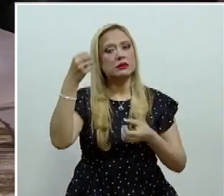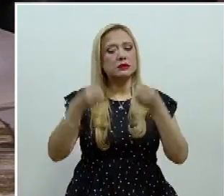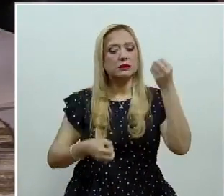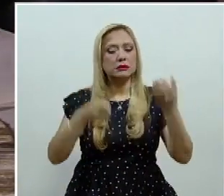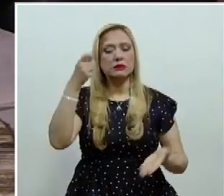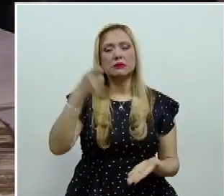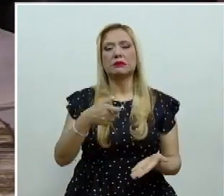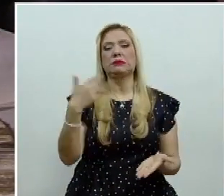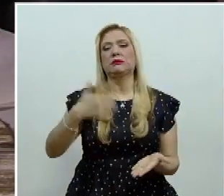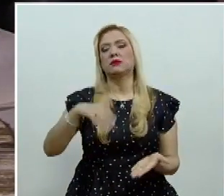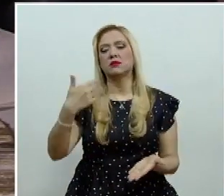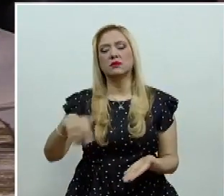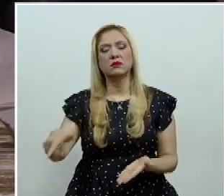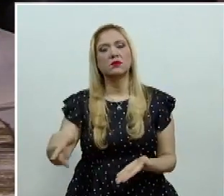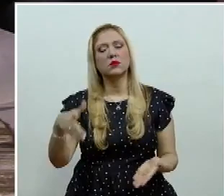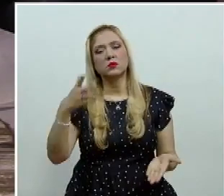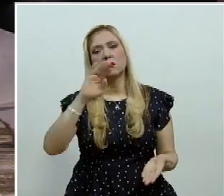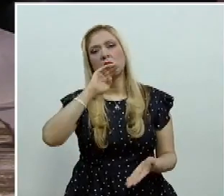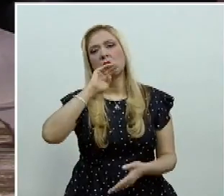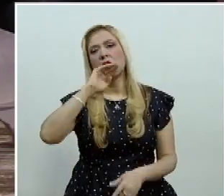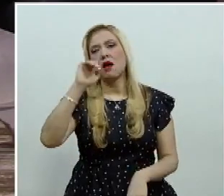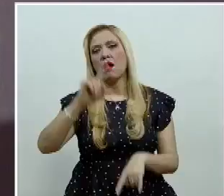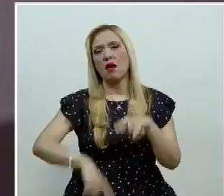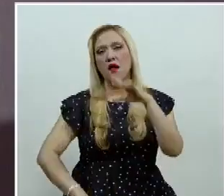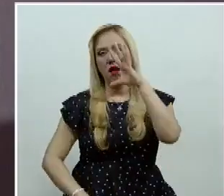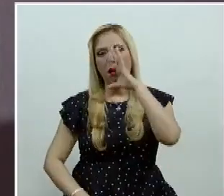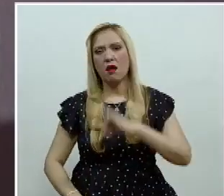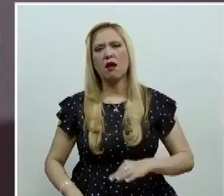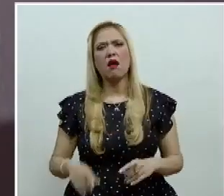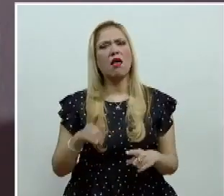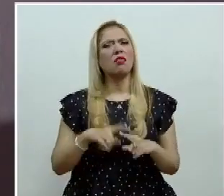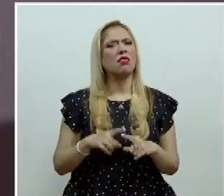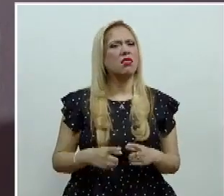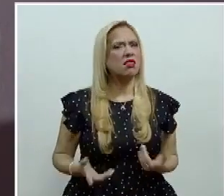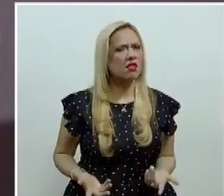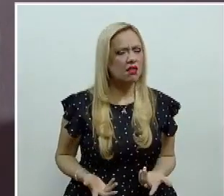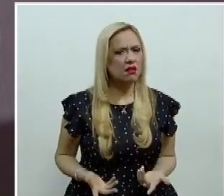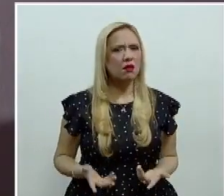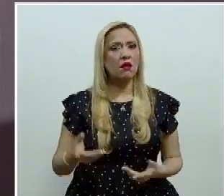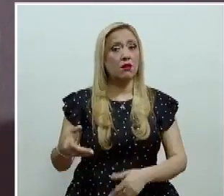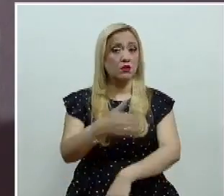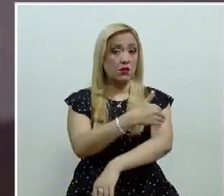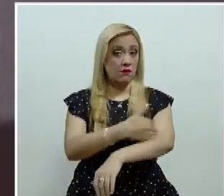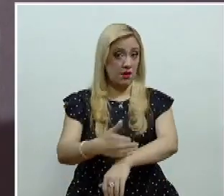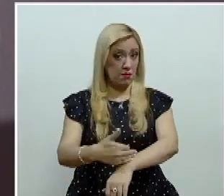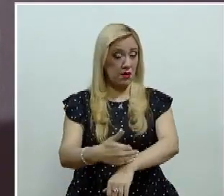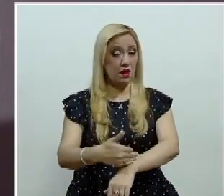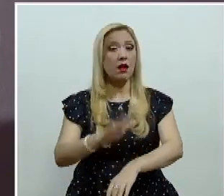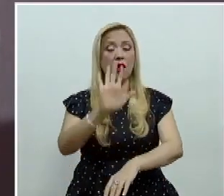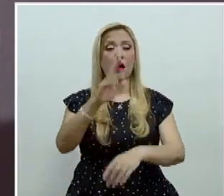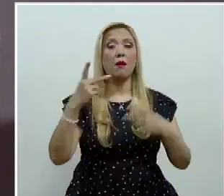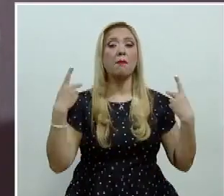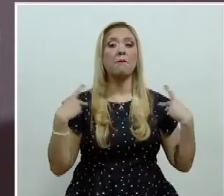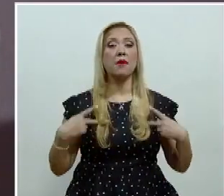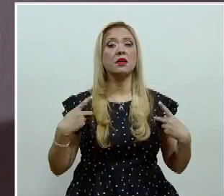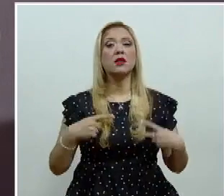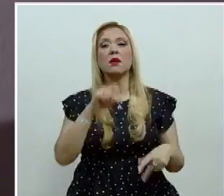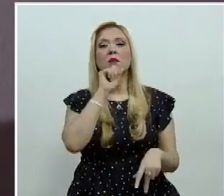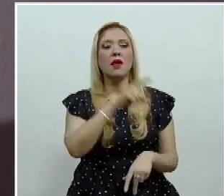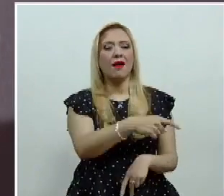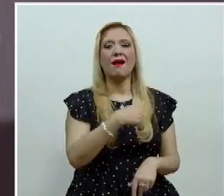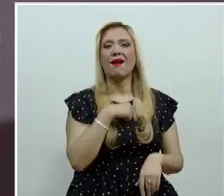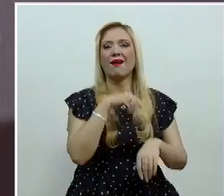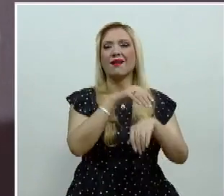ser víctimas. ¿Por qué menciono esto de quienes pueden ser víctimas? Porque no solo se habla de familiares, sino también de personas que tengan una